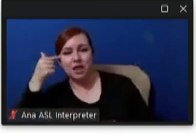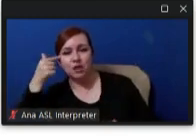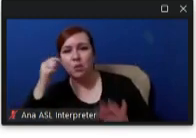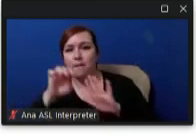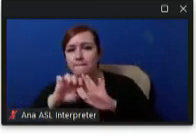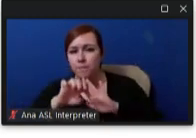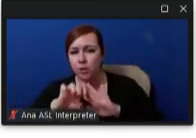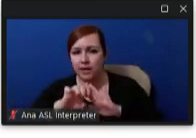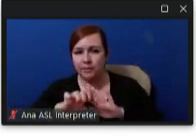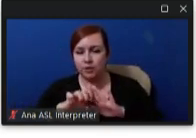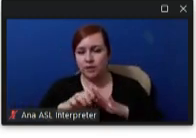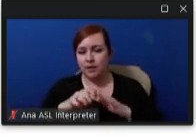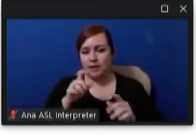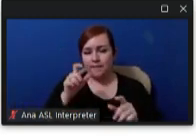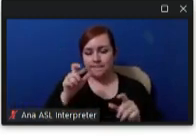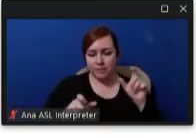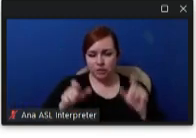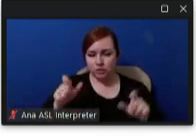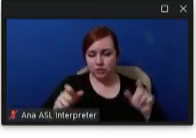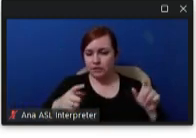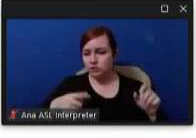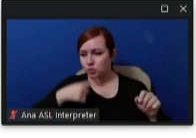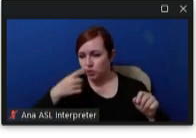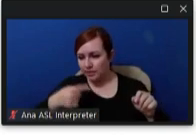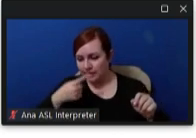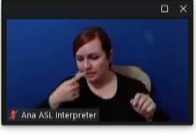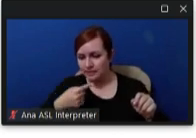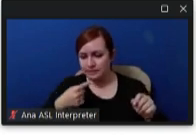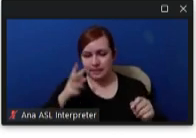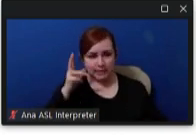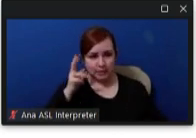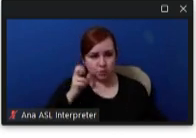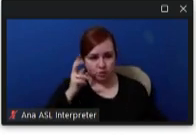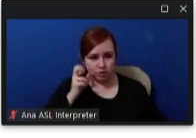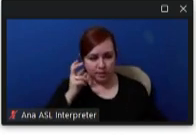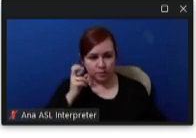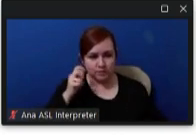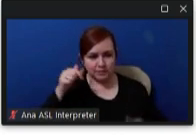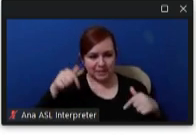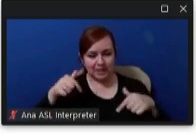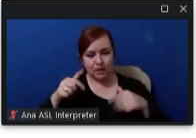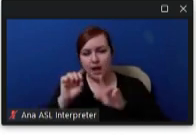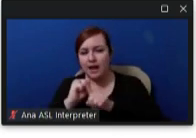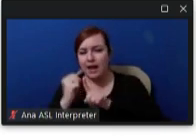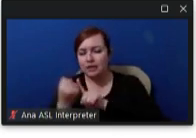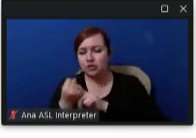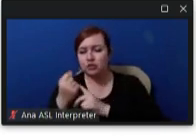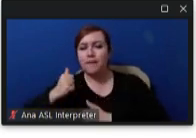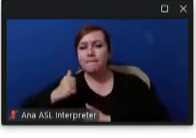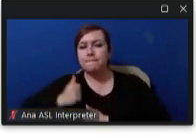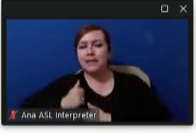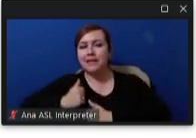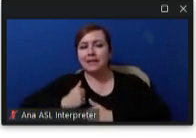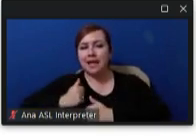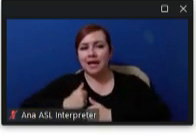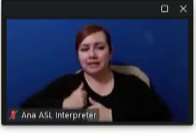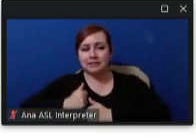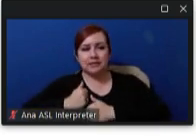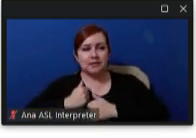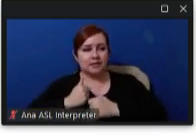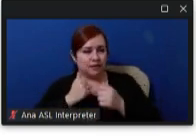de personas del Estado. Por ejemplo, escuchamos aquí de casos de militares que cometen actos de violencia